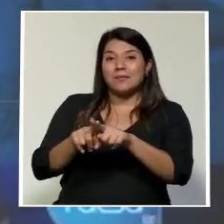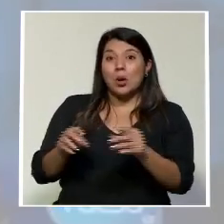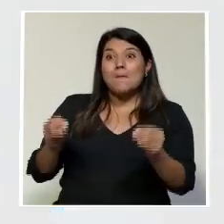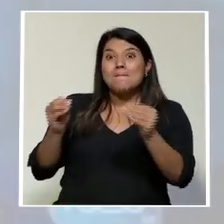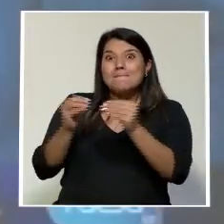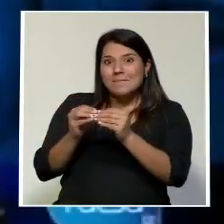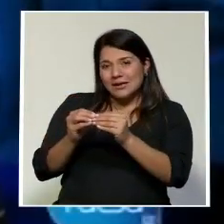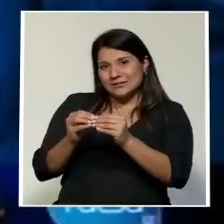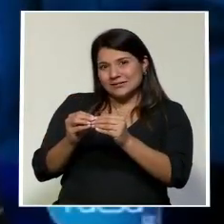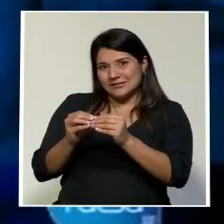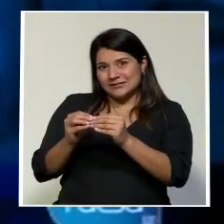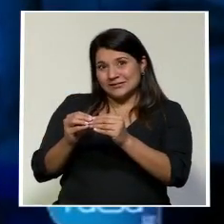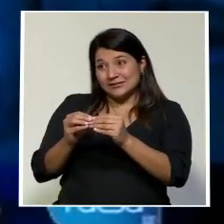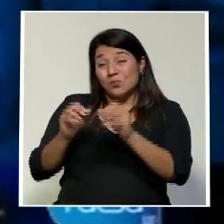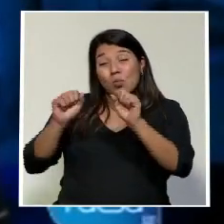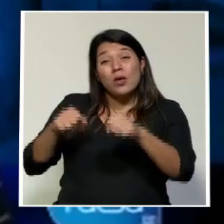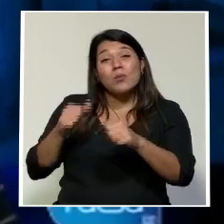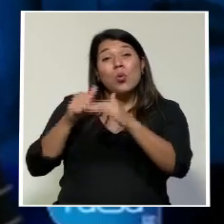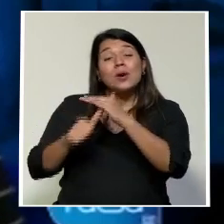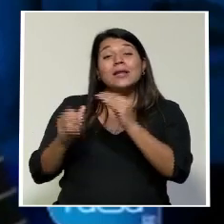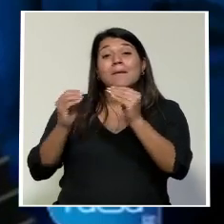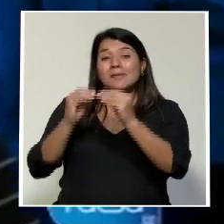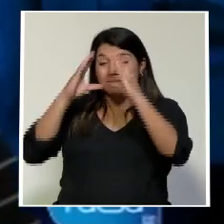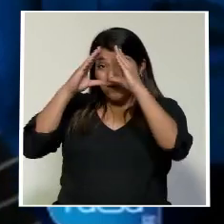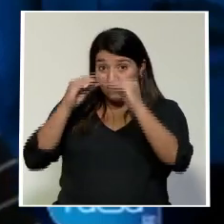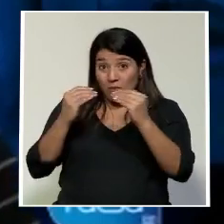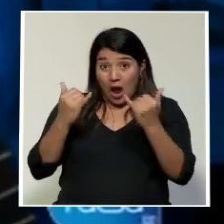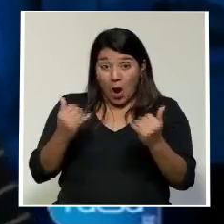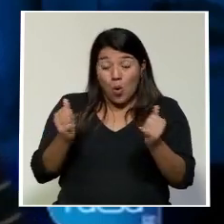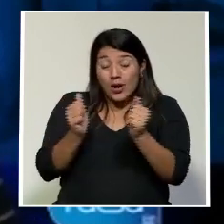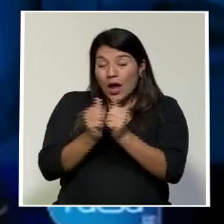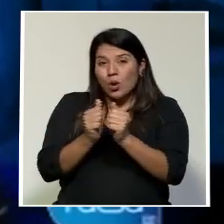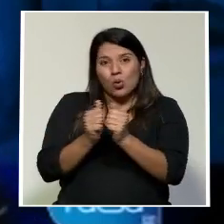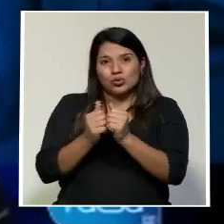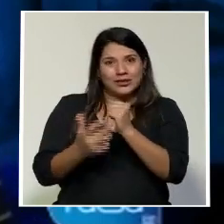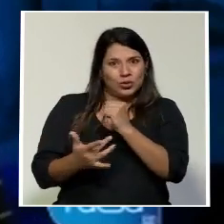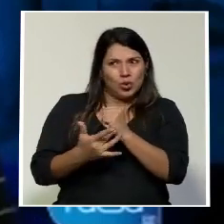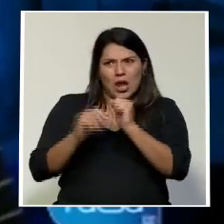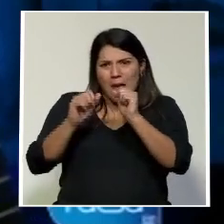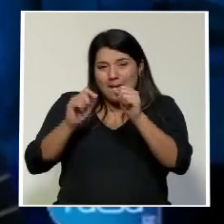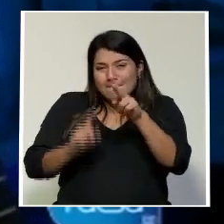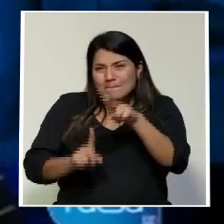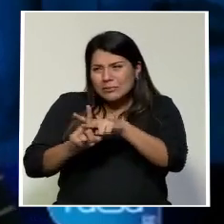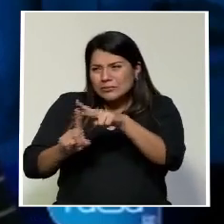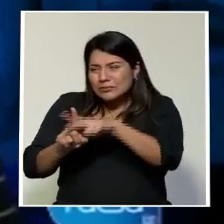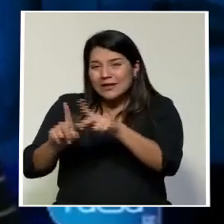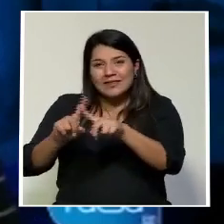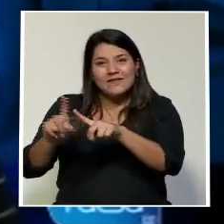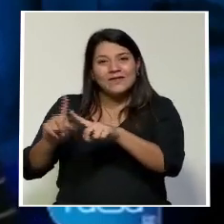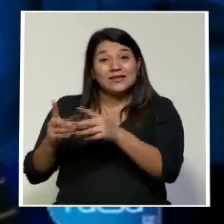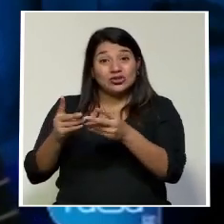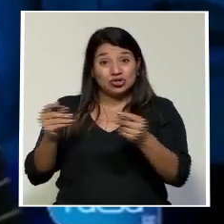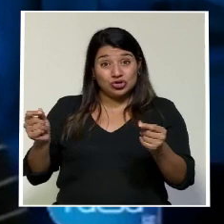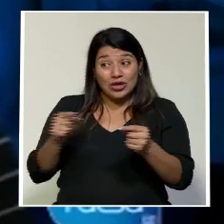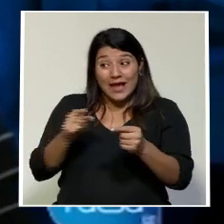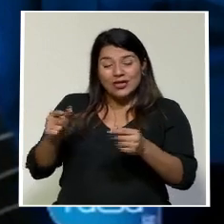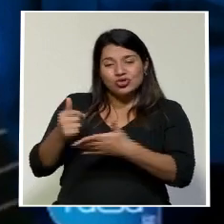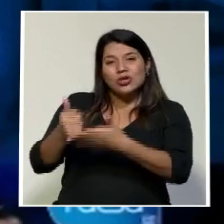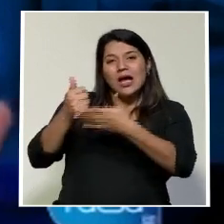información. Con toda esta ola tecnológica también empiezan a salir una serie de soluciones que nos ayudan a nosotros como seres humanos